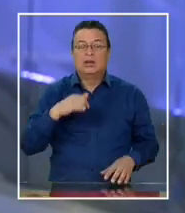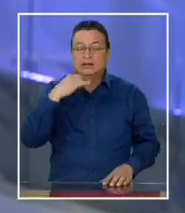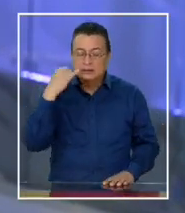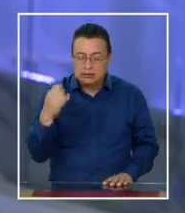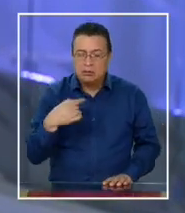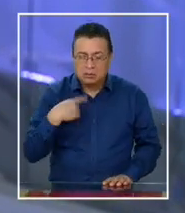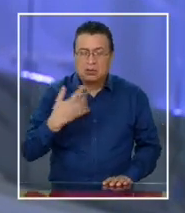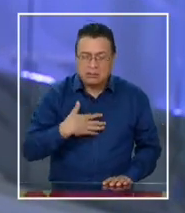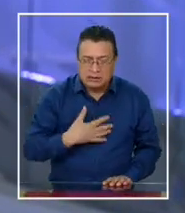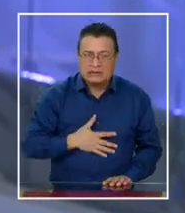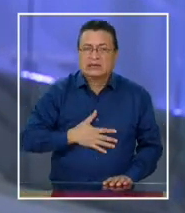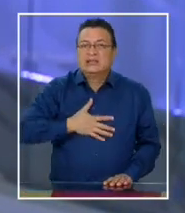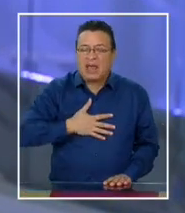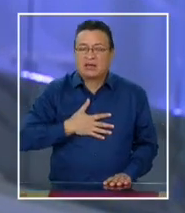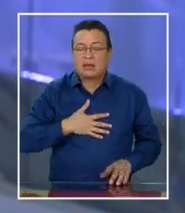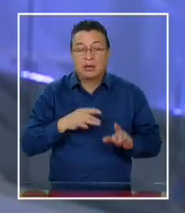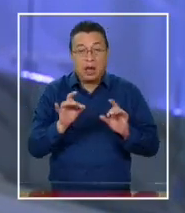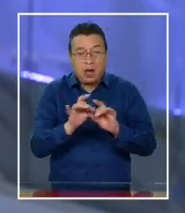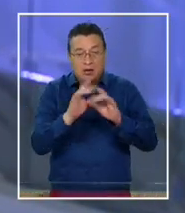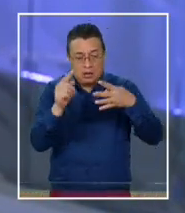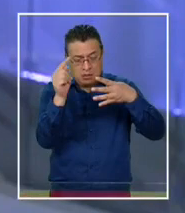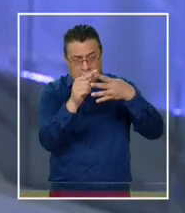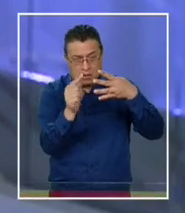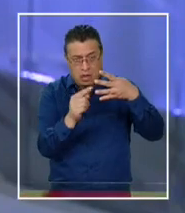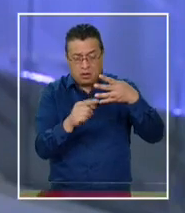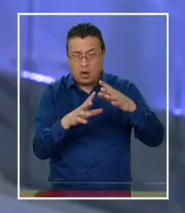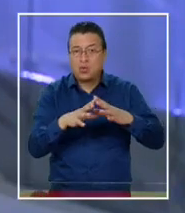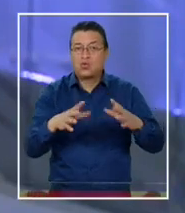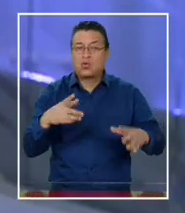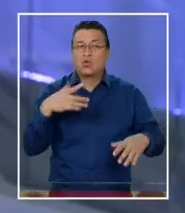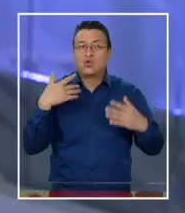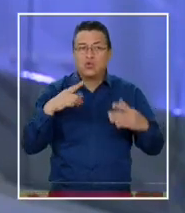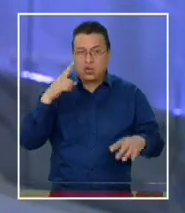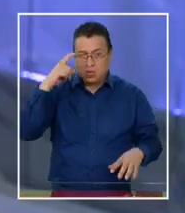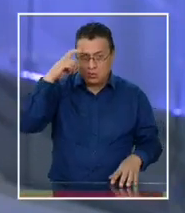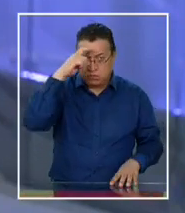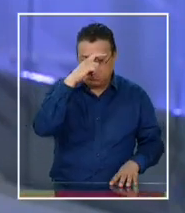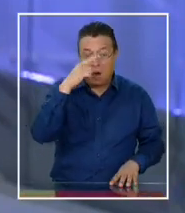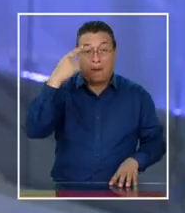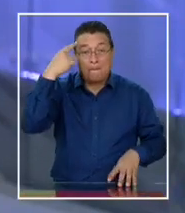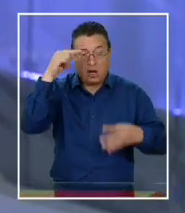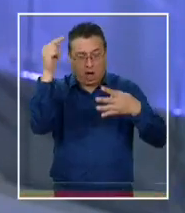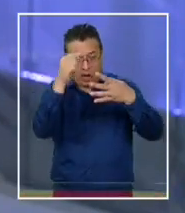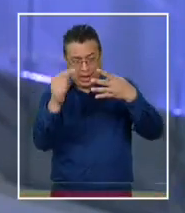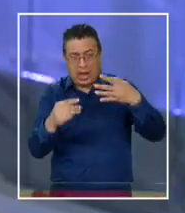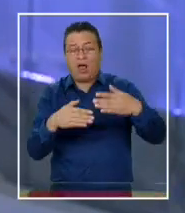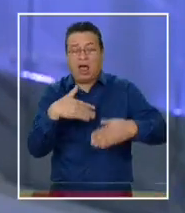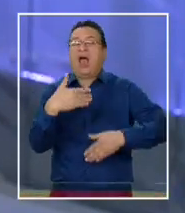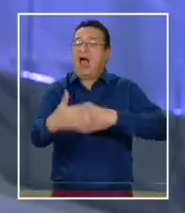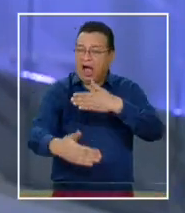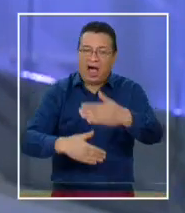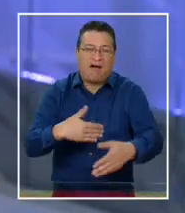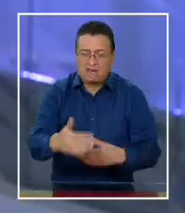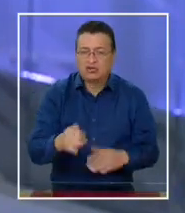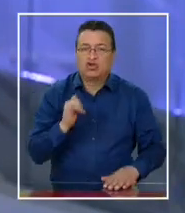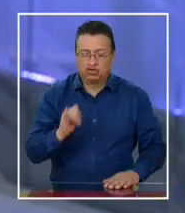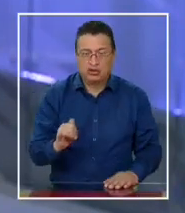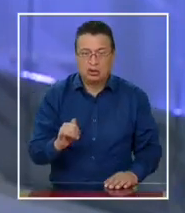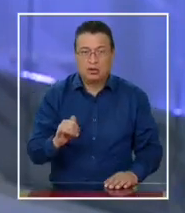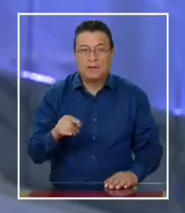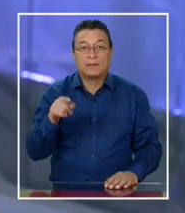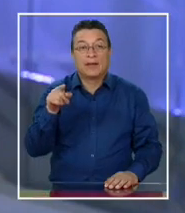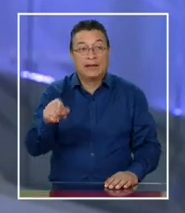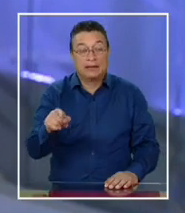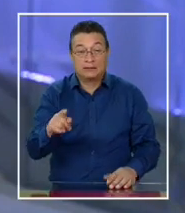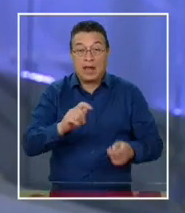bien teníamos la sensación de que en particular esto iba a ser muy duro pero que en general íbamos a avanzar Yo creo que el